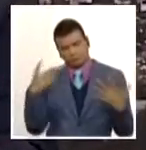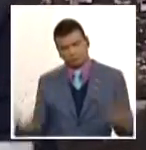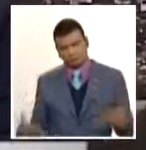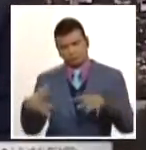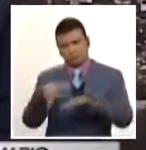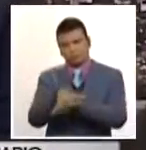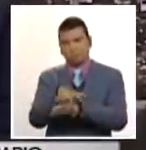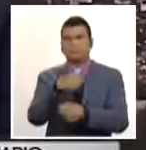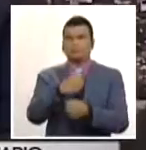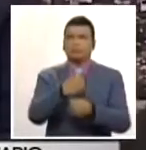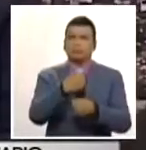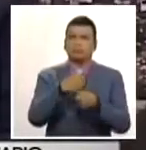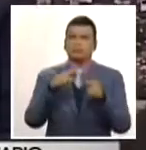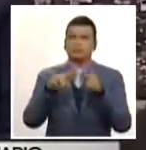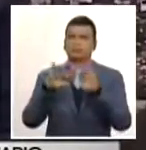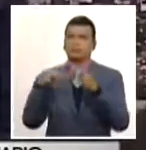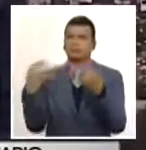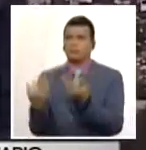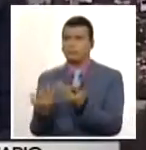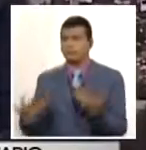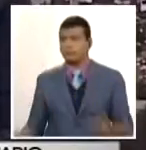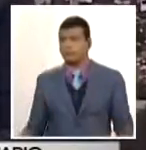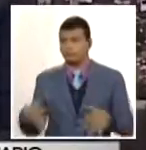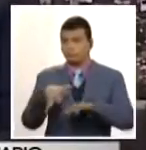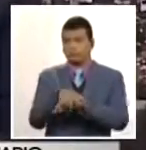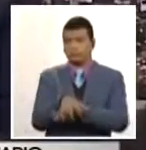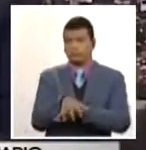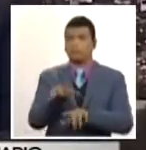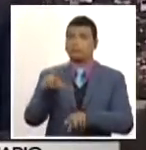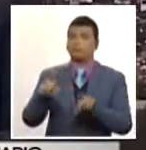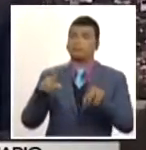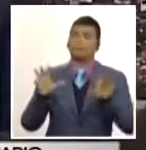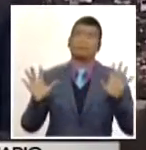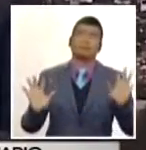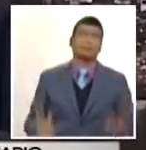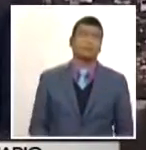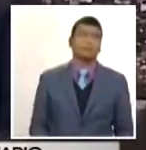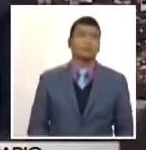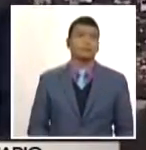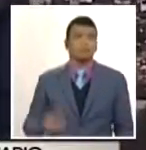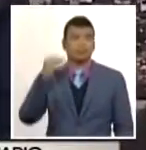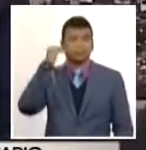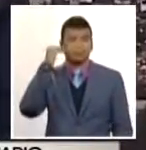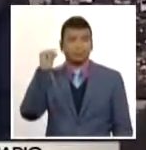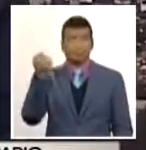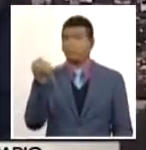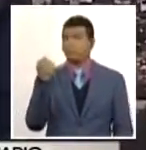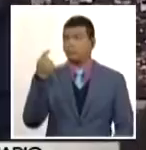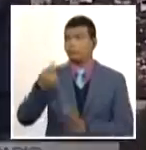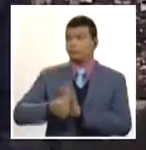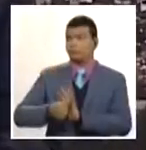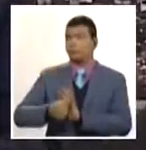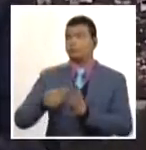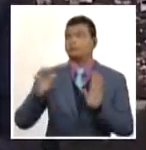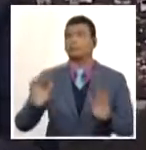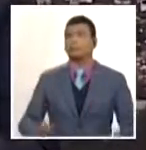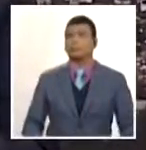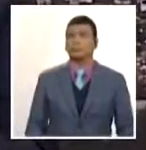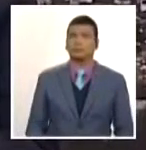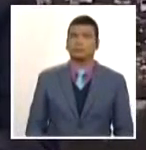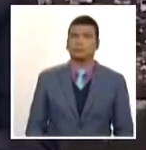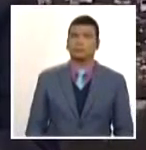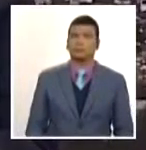es el empleo y la familia, pues lo más seguro es que muchos van a decir, no, pero esa muchacha acaba de casar y yo no